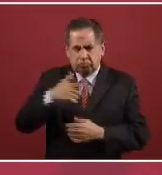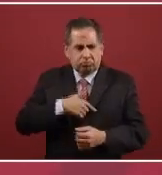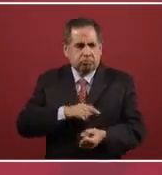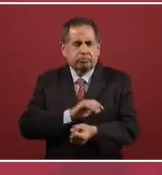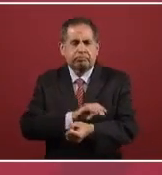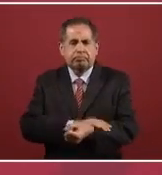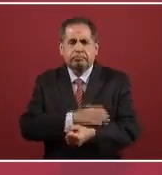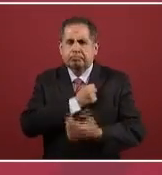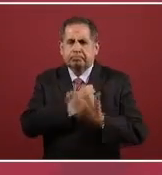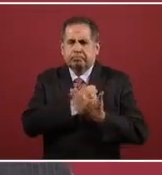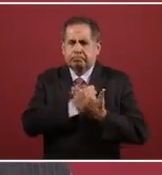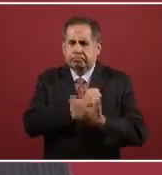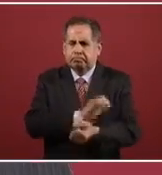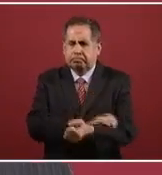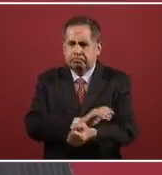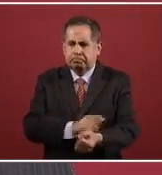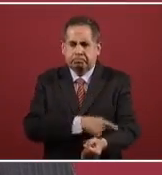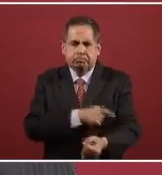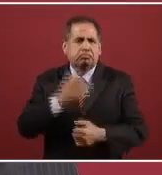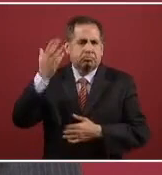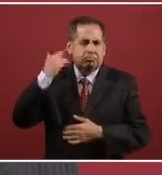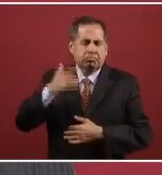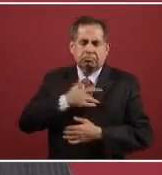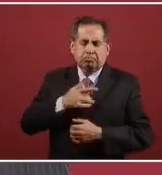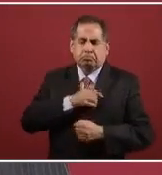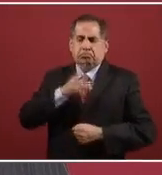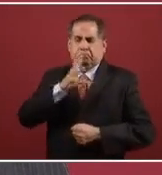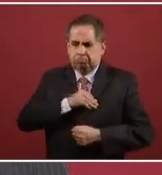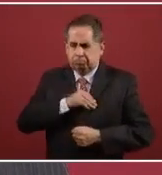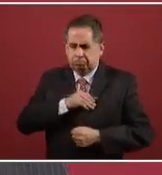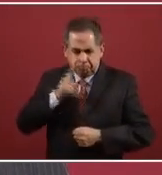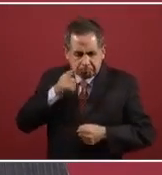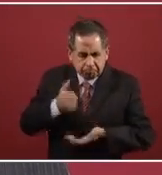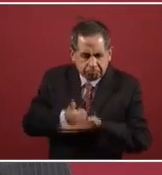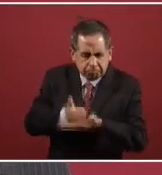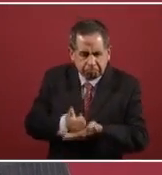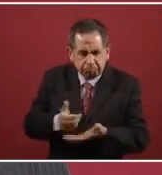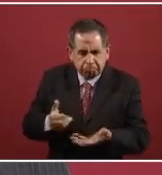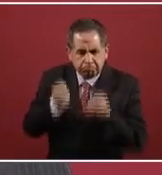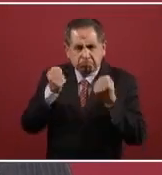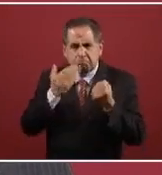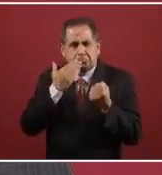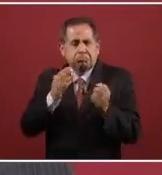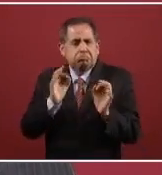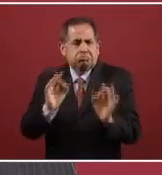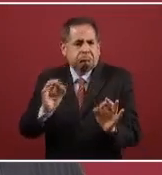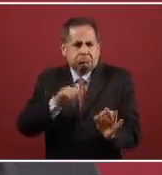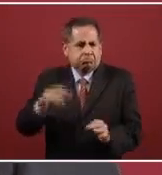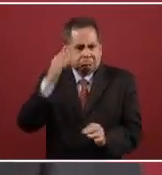hipertenso, me dio un infarto, me atendieron bien,